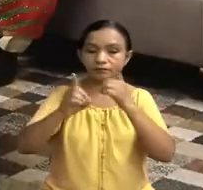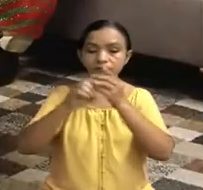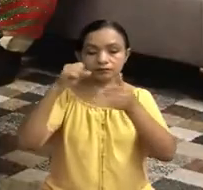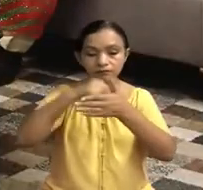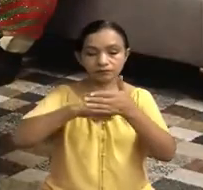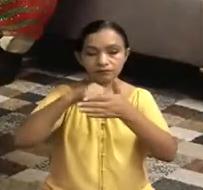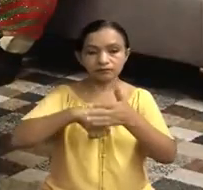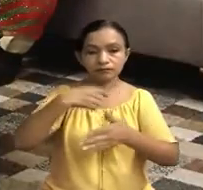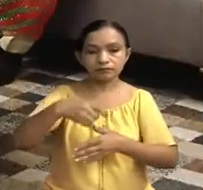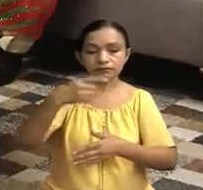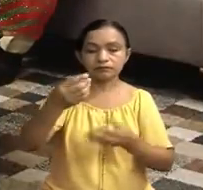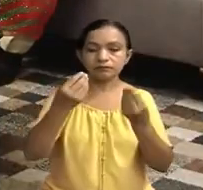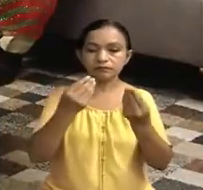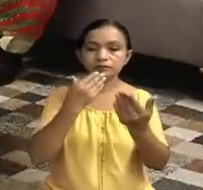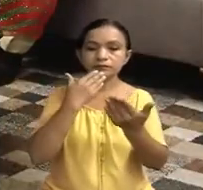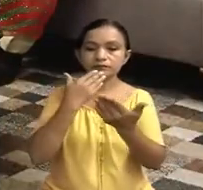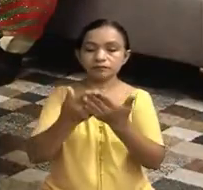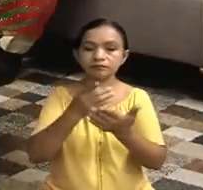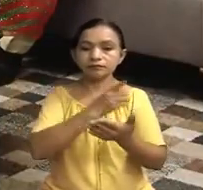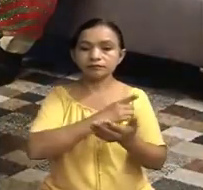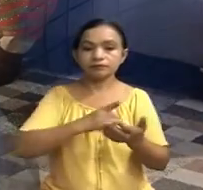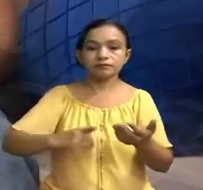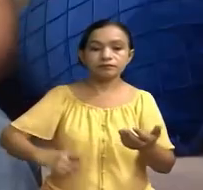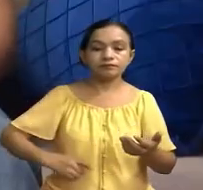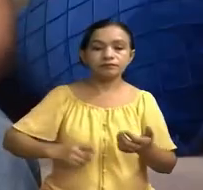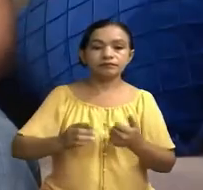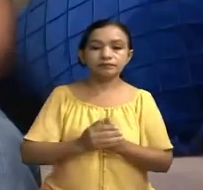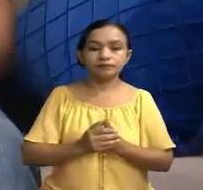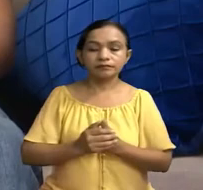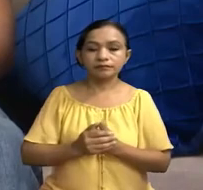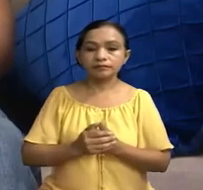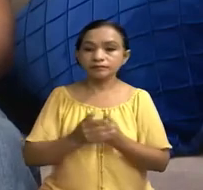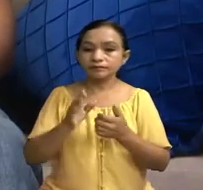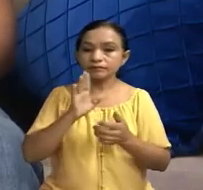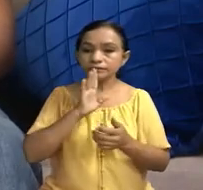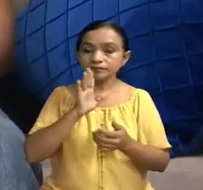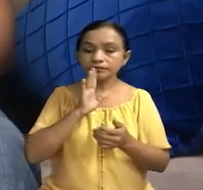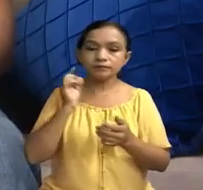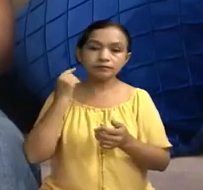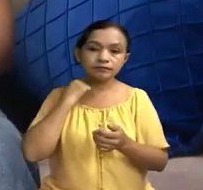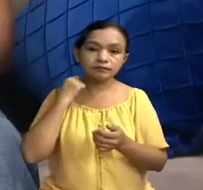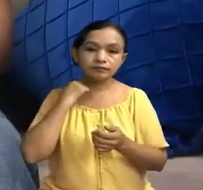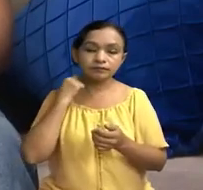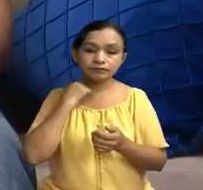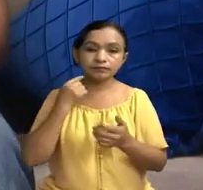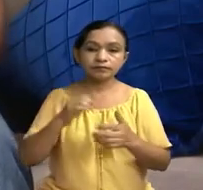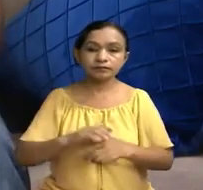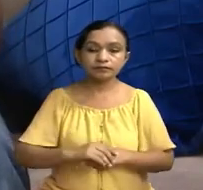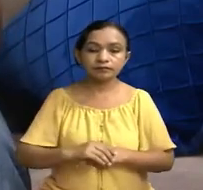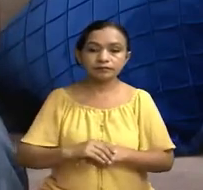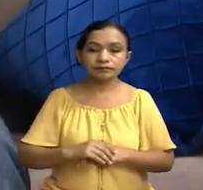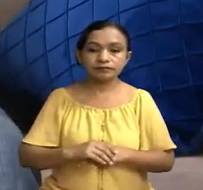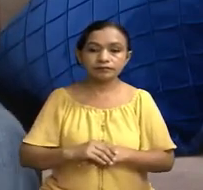días. Muchísimas gracias, diputado Freddy. Con nosotros, pues, una conversación siempre